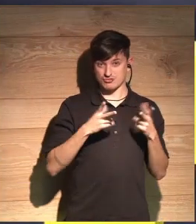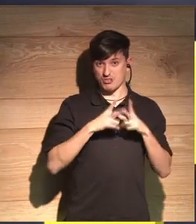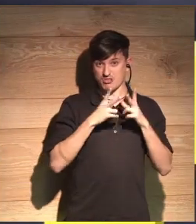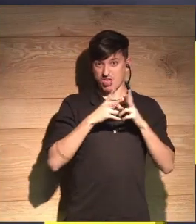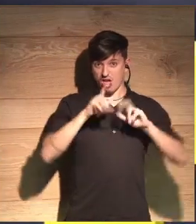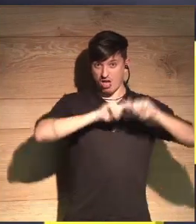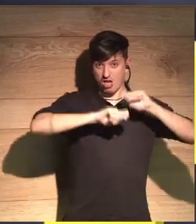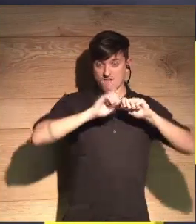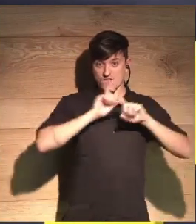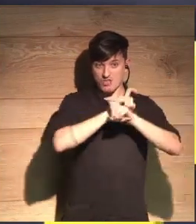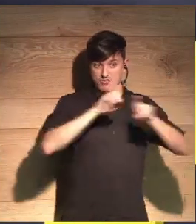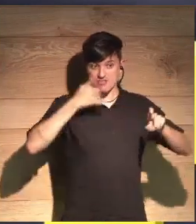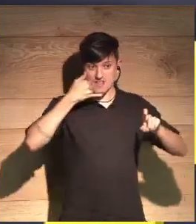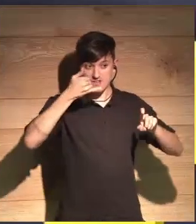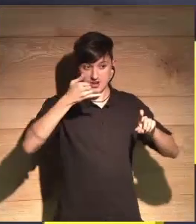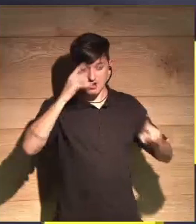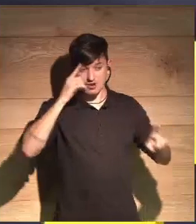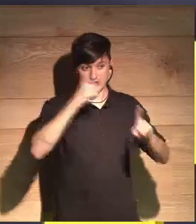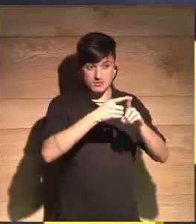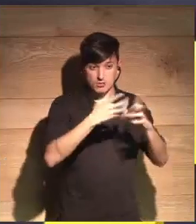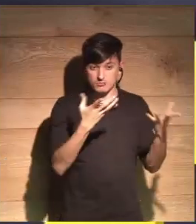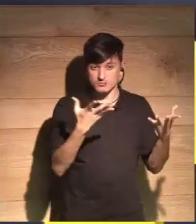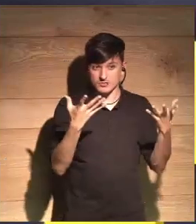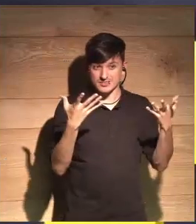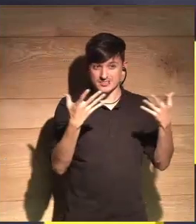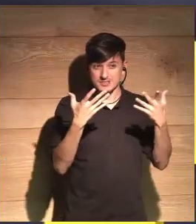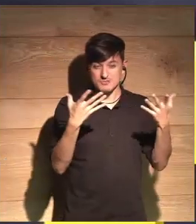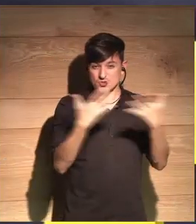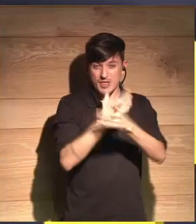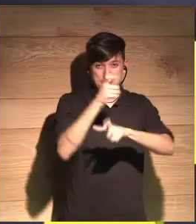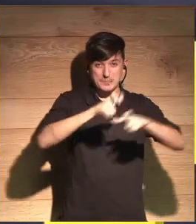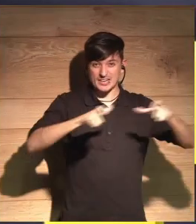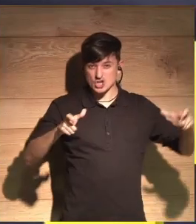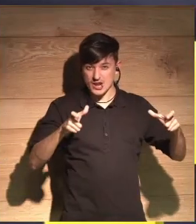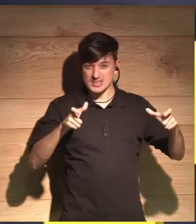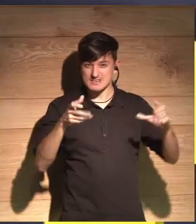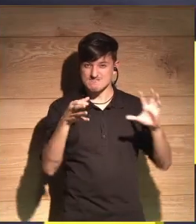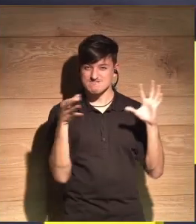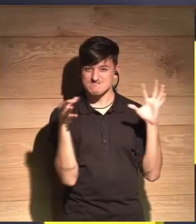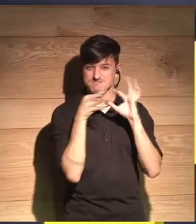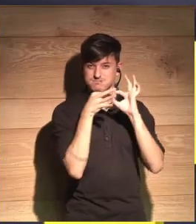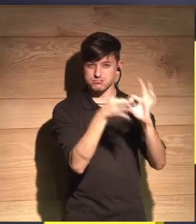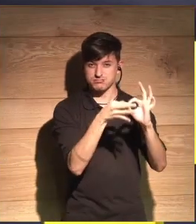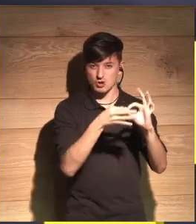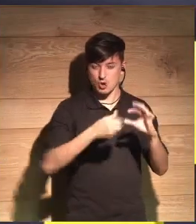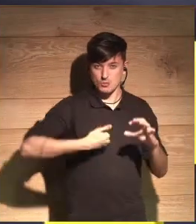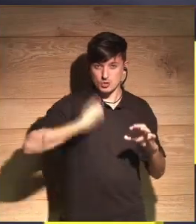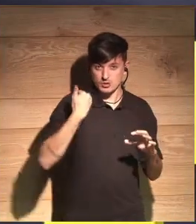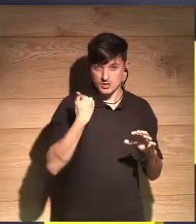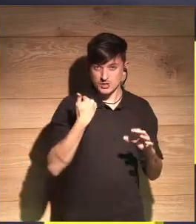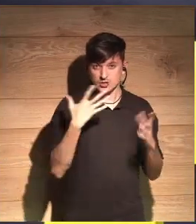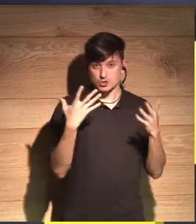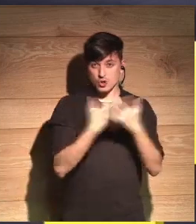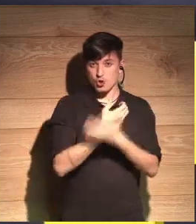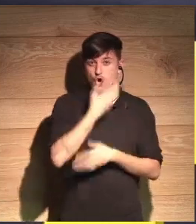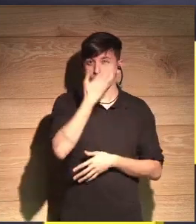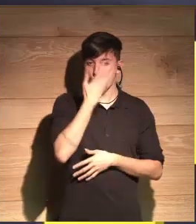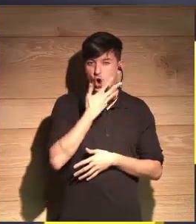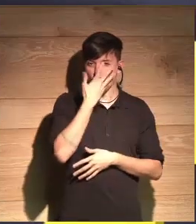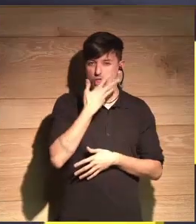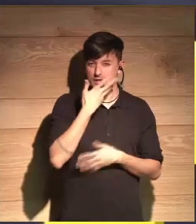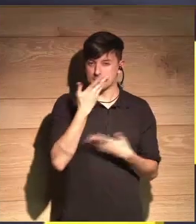es que nadie quede atrás nadie quede desconectado de estas oportunidades nadie quede ajeno al enorme conocimiento que